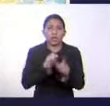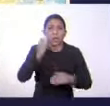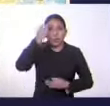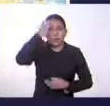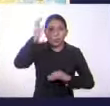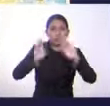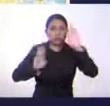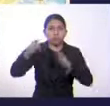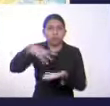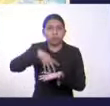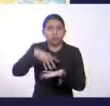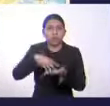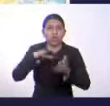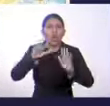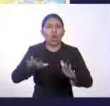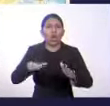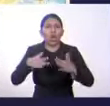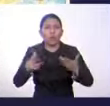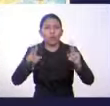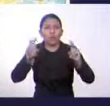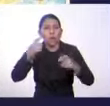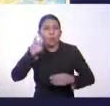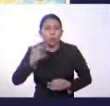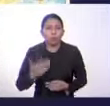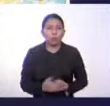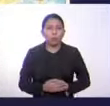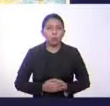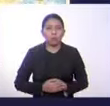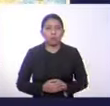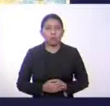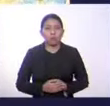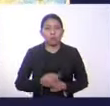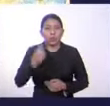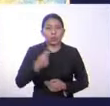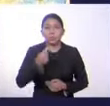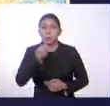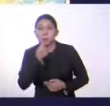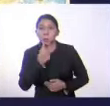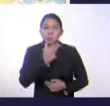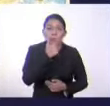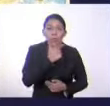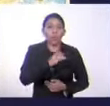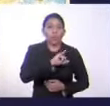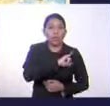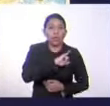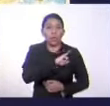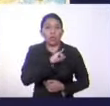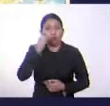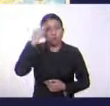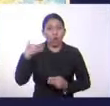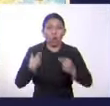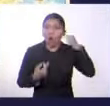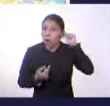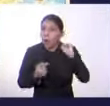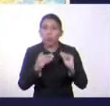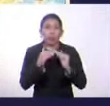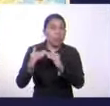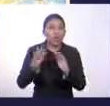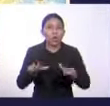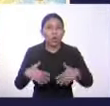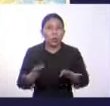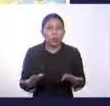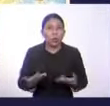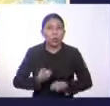humano es ver cómo trata el tema, por ejemplo, de la orientación sexual y de la identidad y expresión de género. Cómo trata el tema de